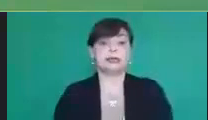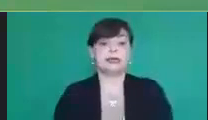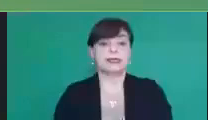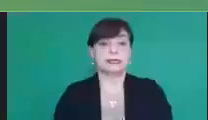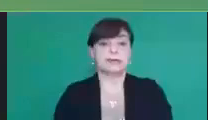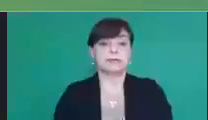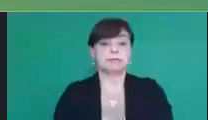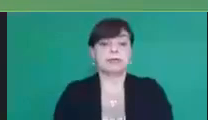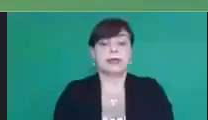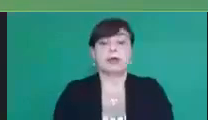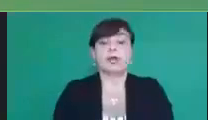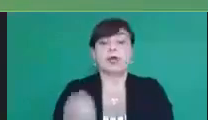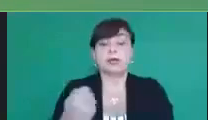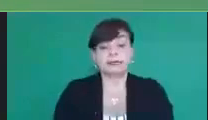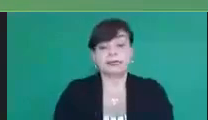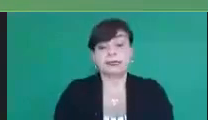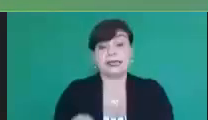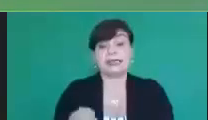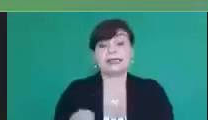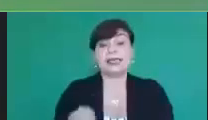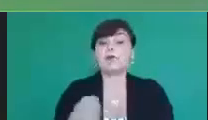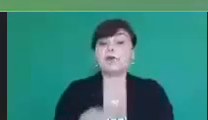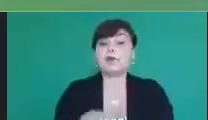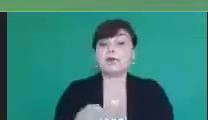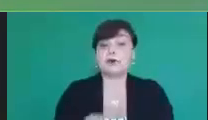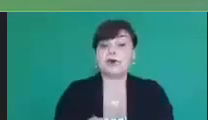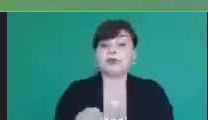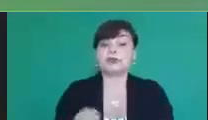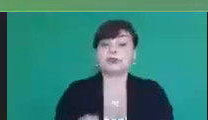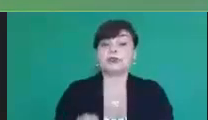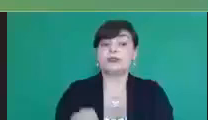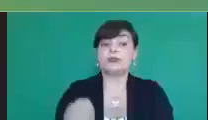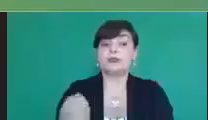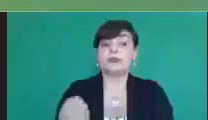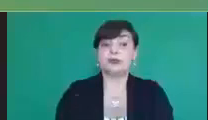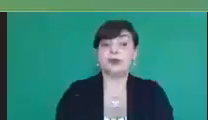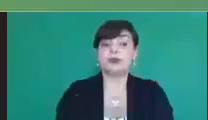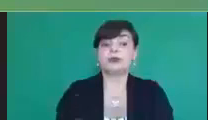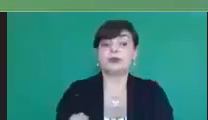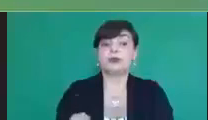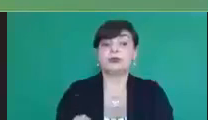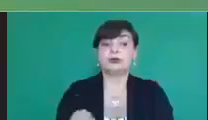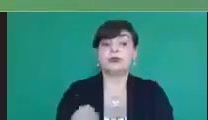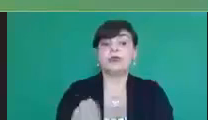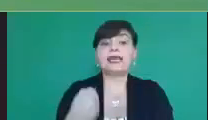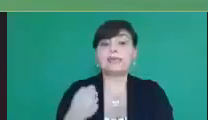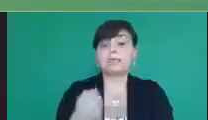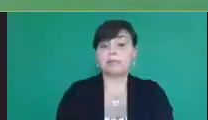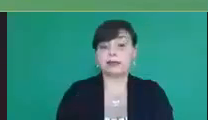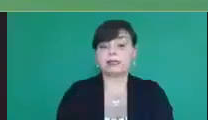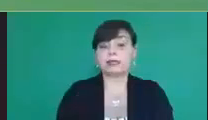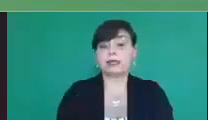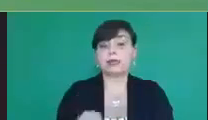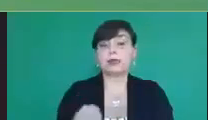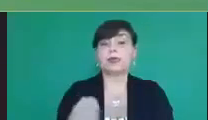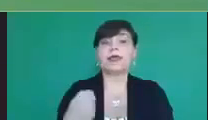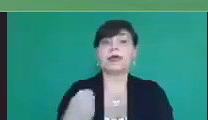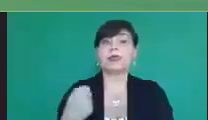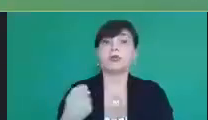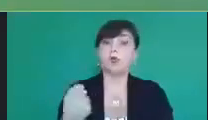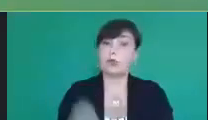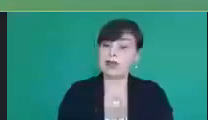bacteria. Lo que pasa es que hay muy pocos estudios epidemiológicos, sobre todo del impacto en salud pública,